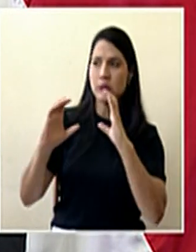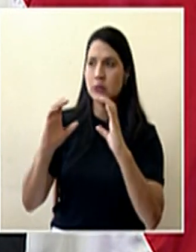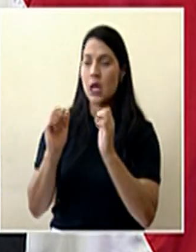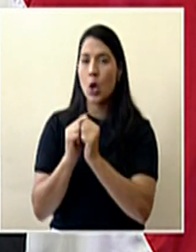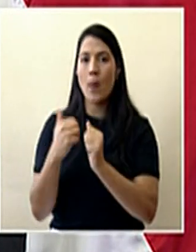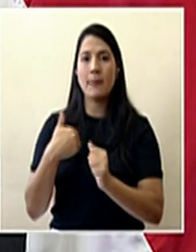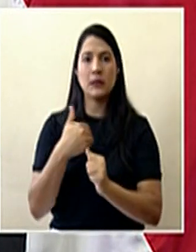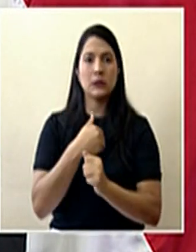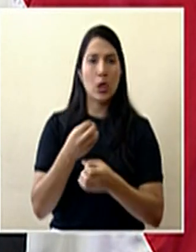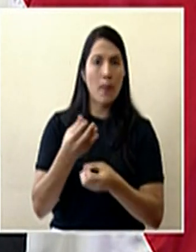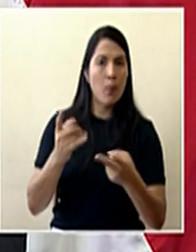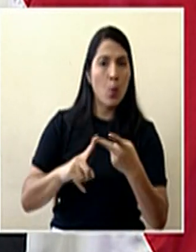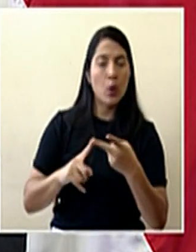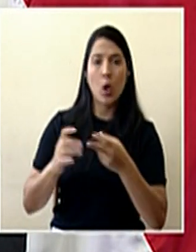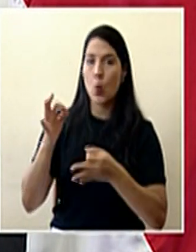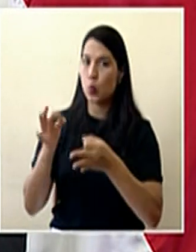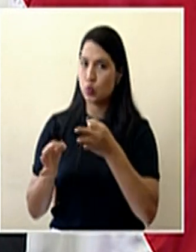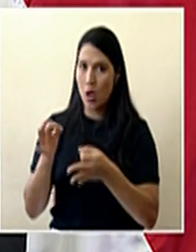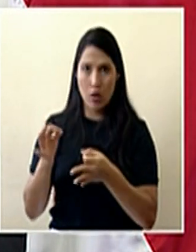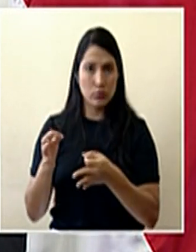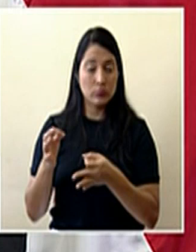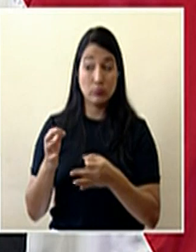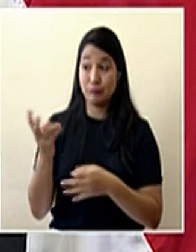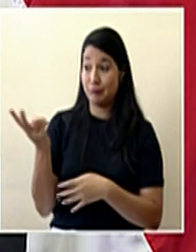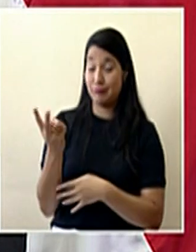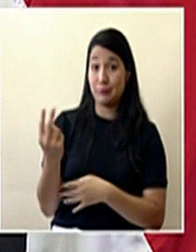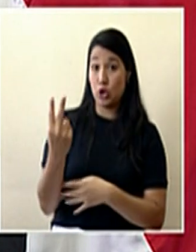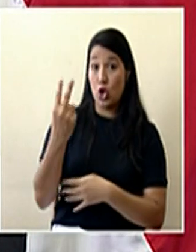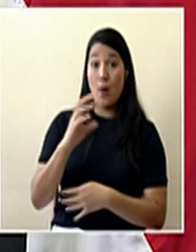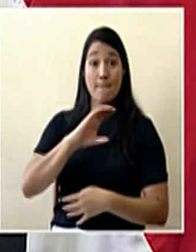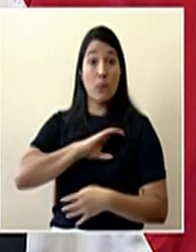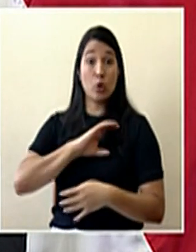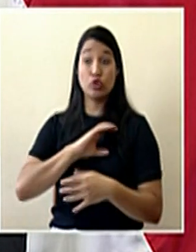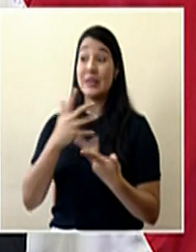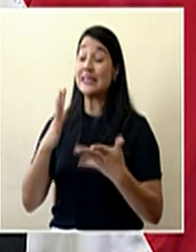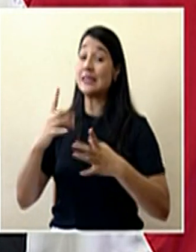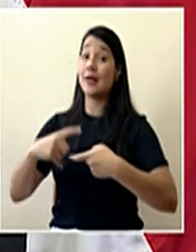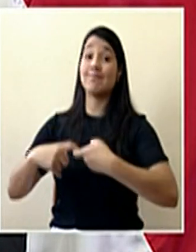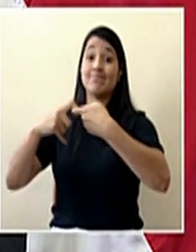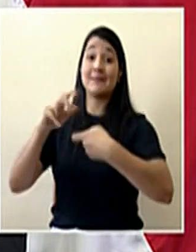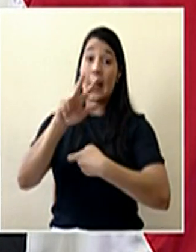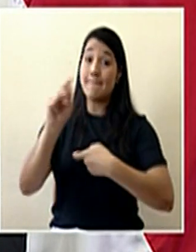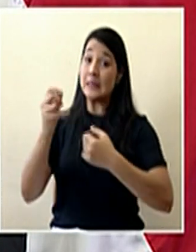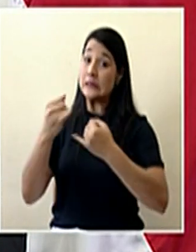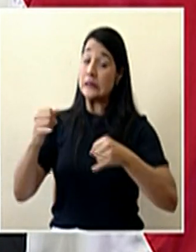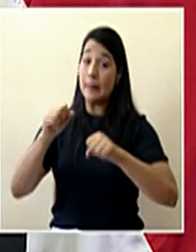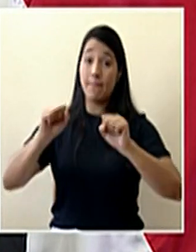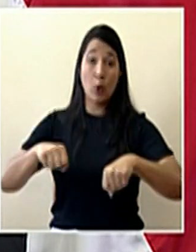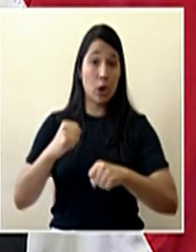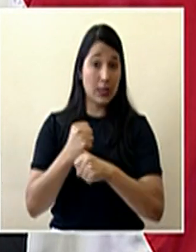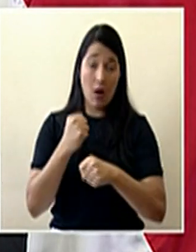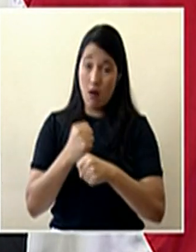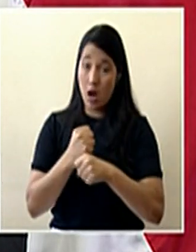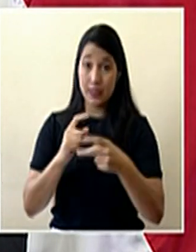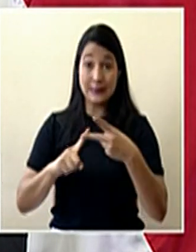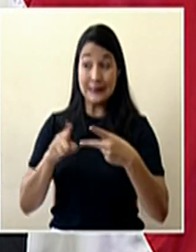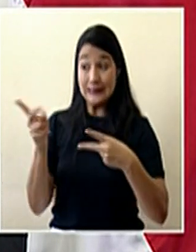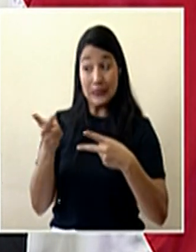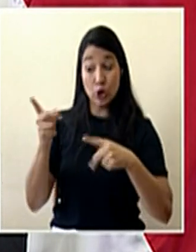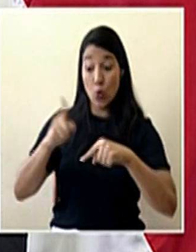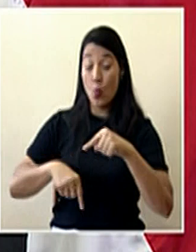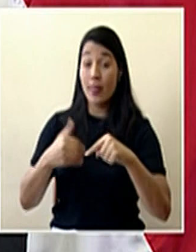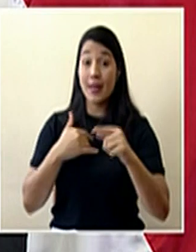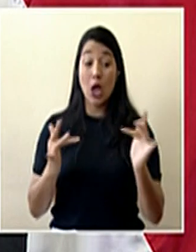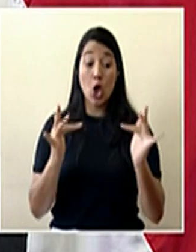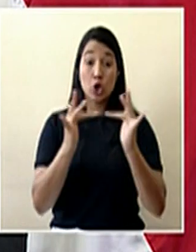y el juzgado local y les impusieron 3 meses de inhabilitación en el cargo y además no acercarse a las víctimas. Es decir,